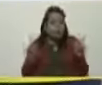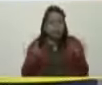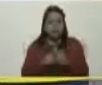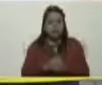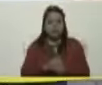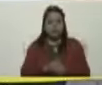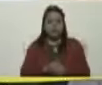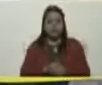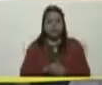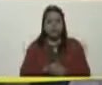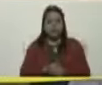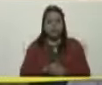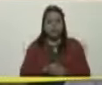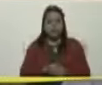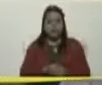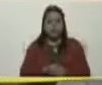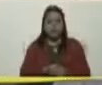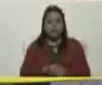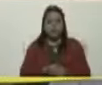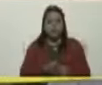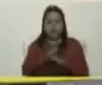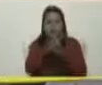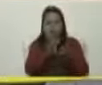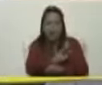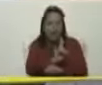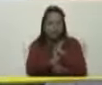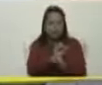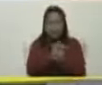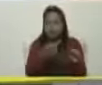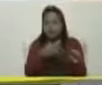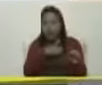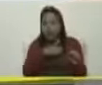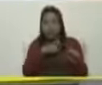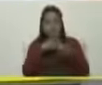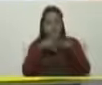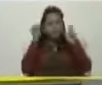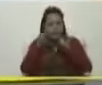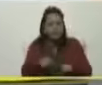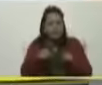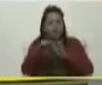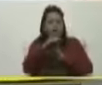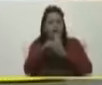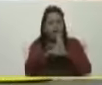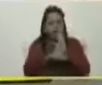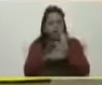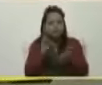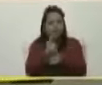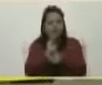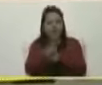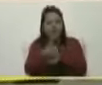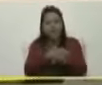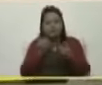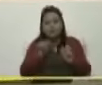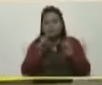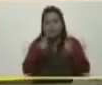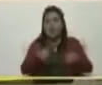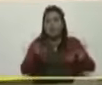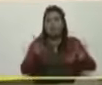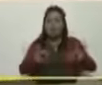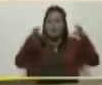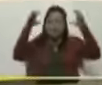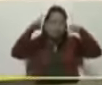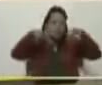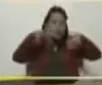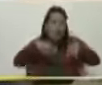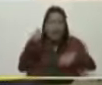manera casi que inmediata va a ser imposible, pero sí tomar las previsiones para que cuando empiecen las nuevas temporadas en